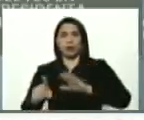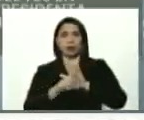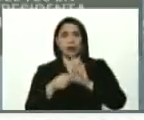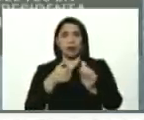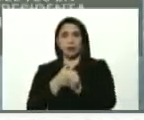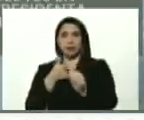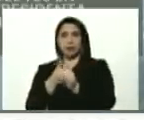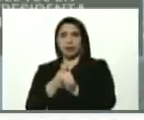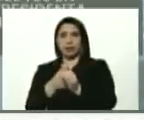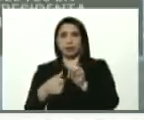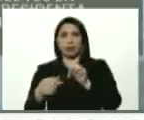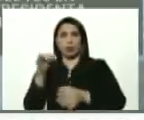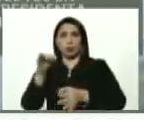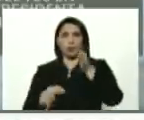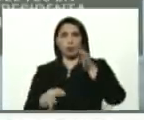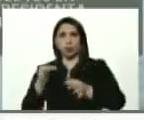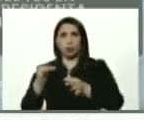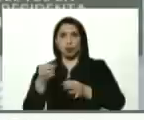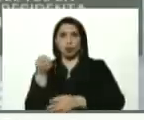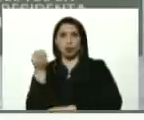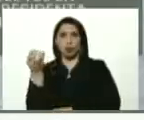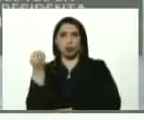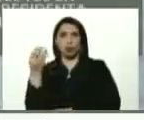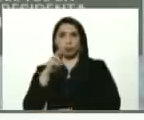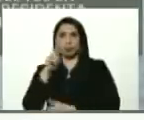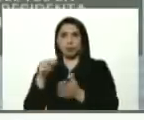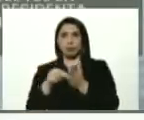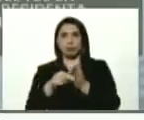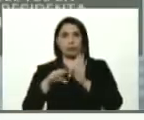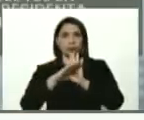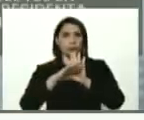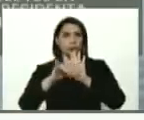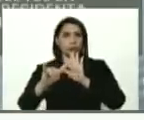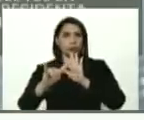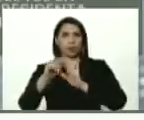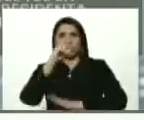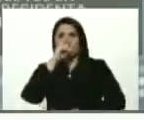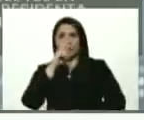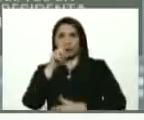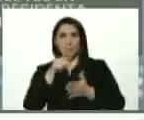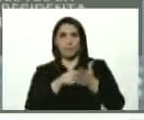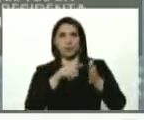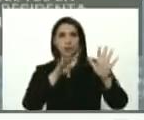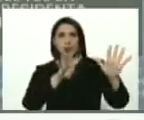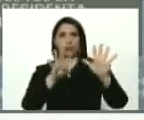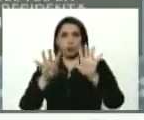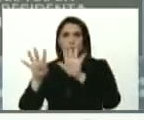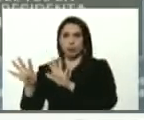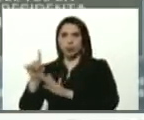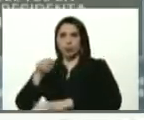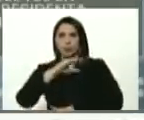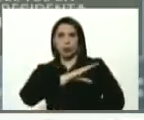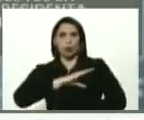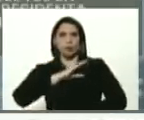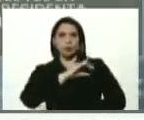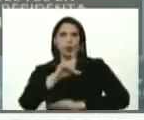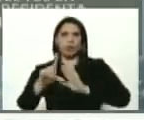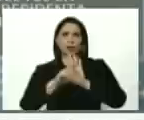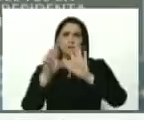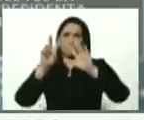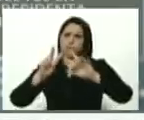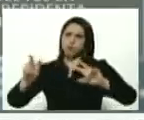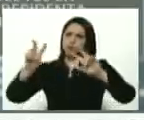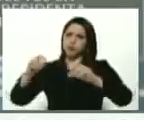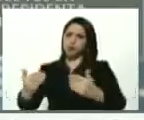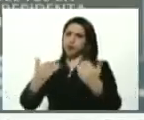del Congreso, la Asamblea Nacional Constituyente en el año 1999. En la Comisión Legislativa fue investigador